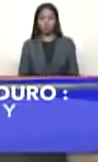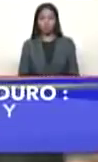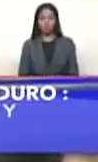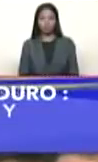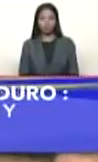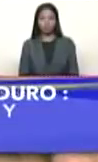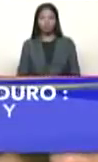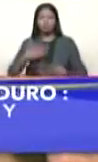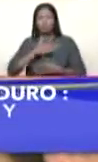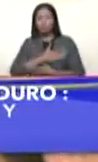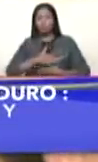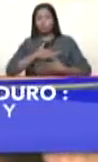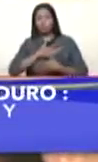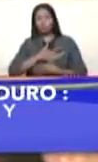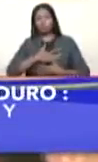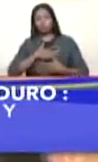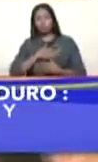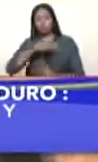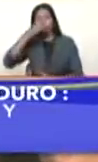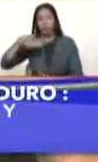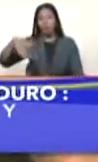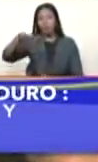Para satisfacción de nuestro pueblo.